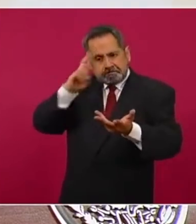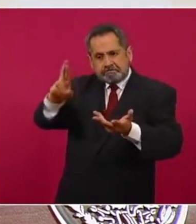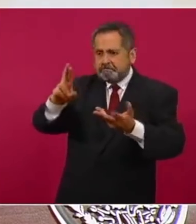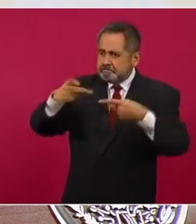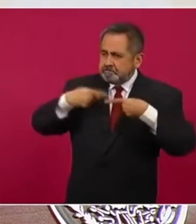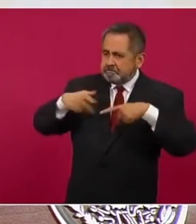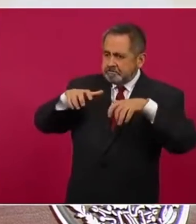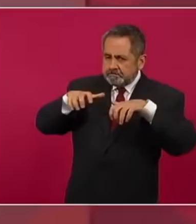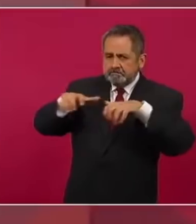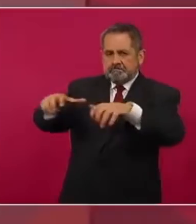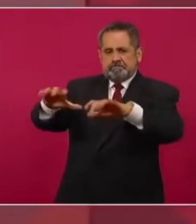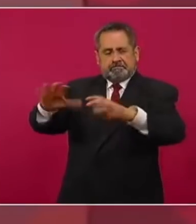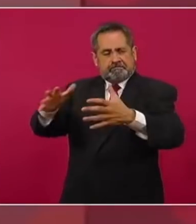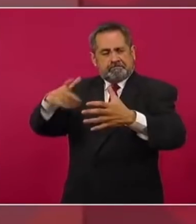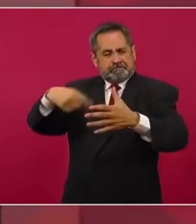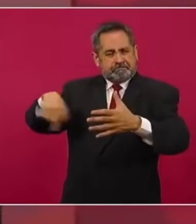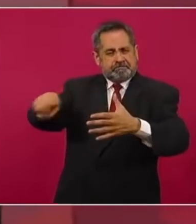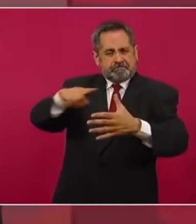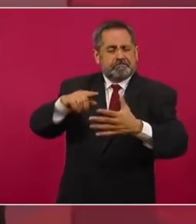y pensamos que